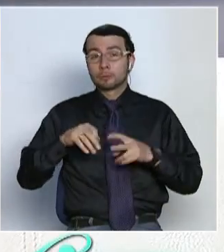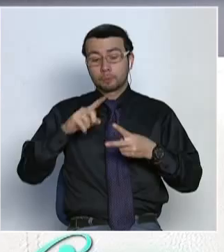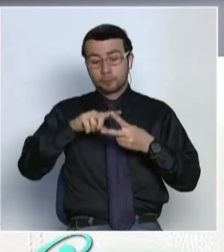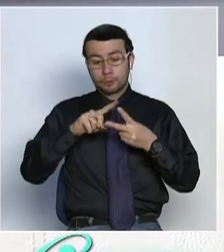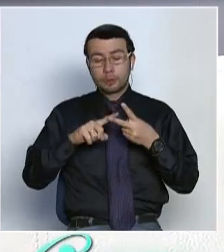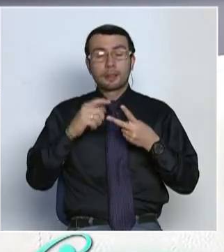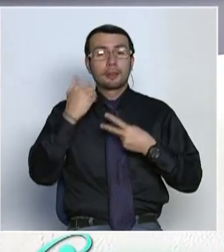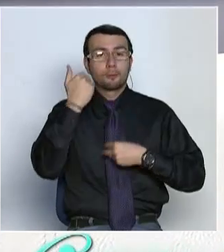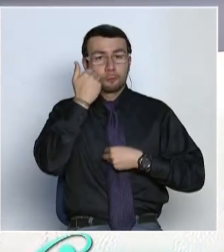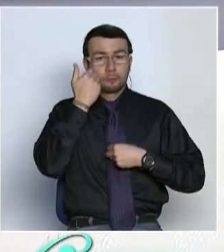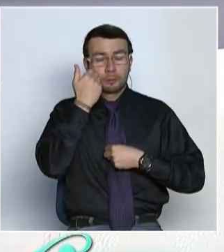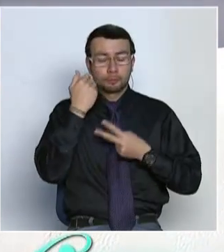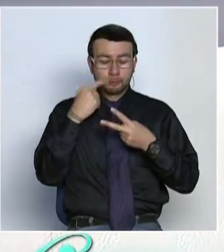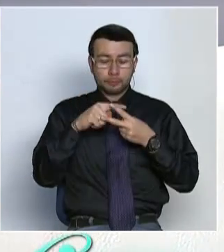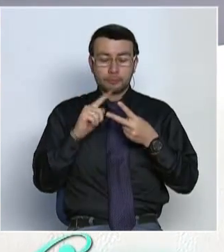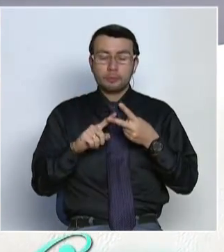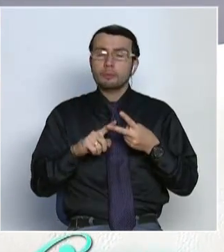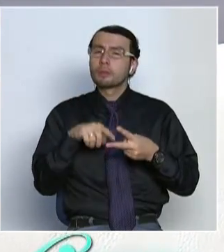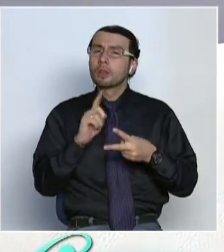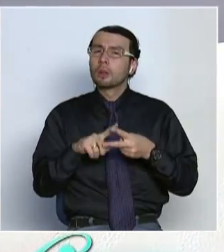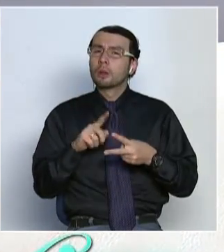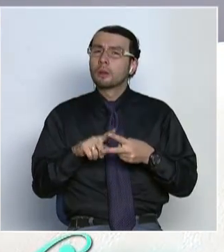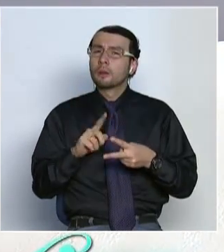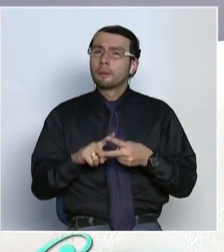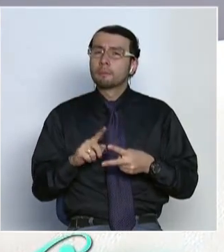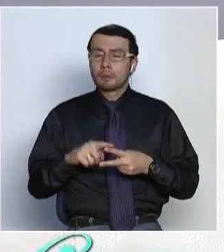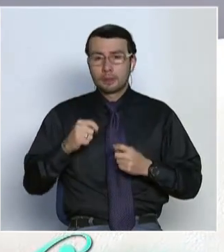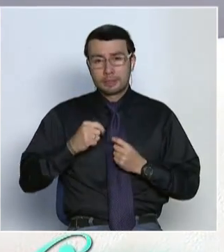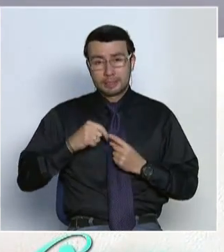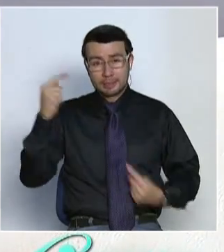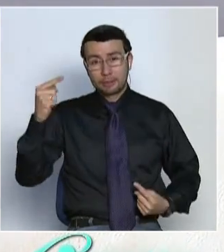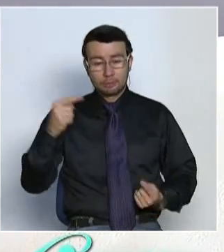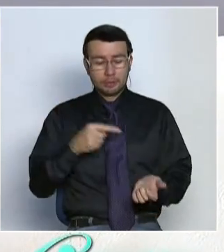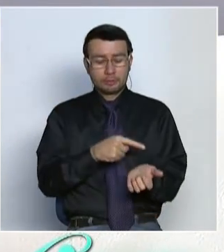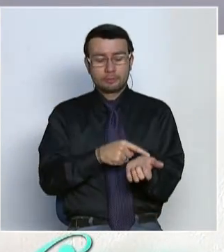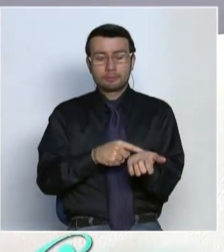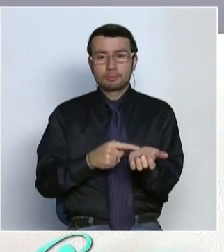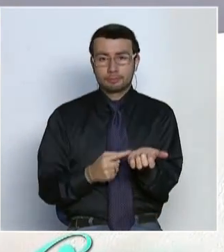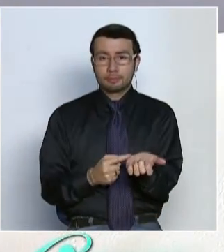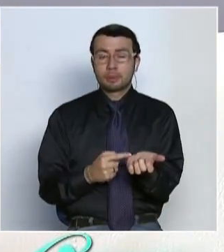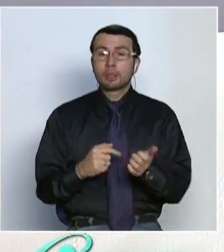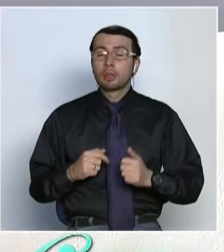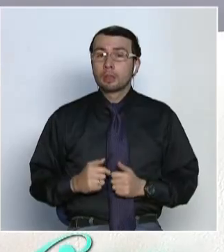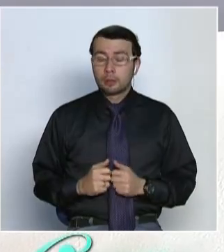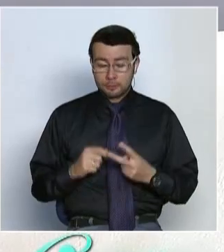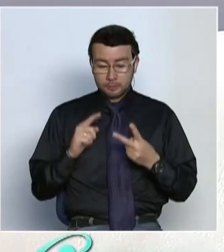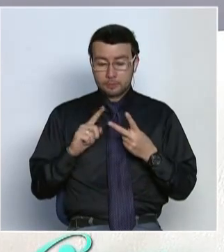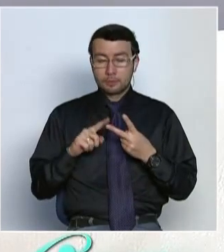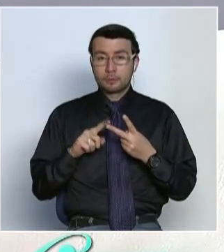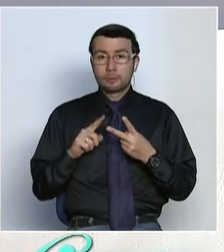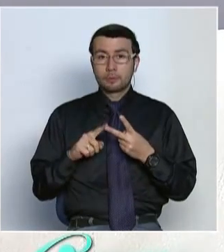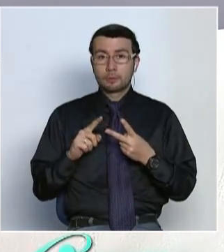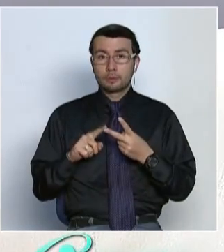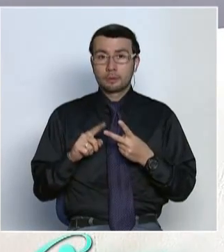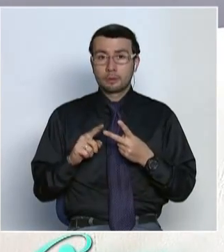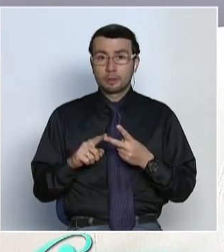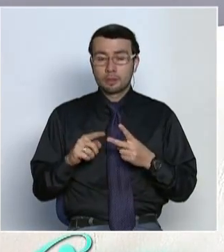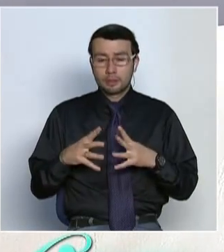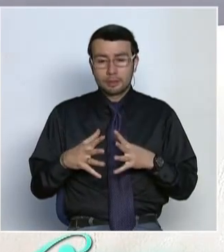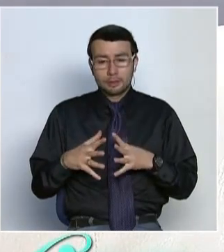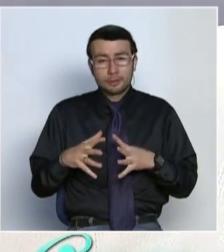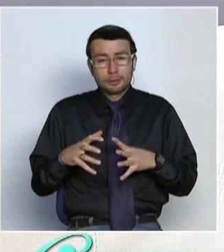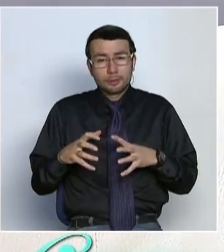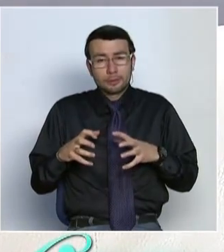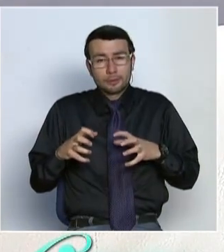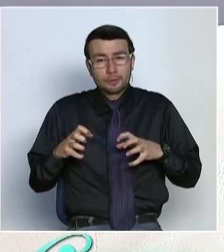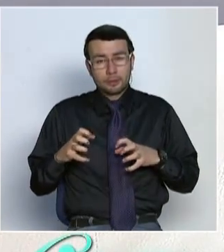patologías. Una es el síndrome del túnel carpiano y otra es la artritis